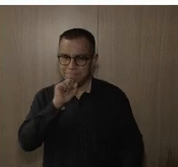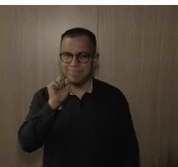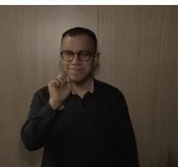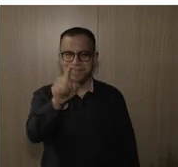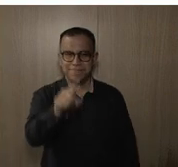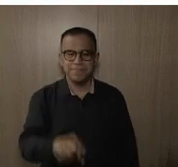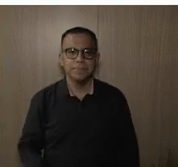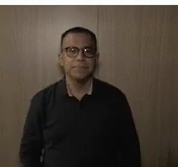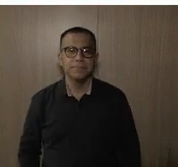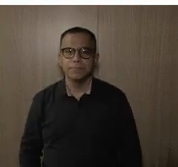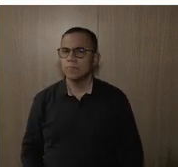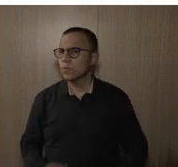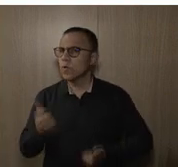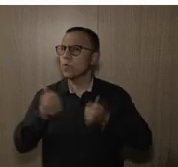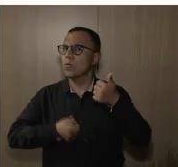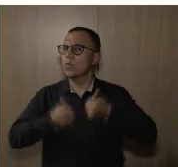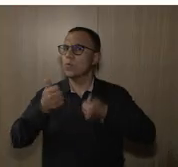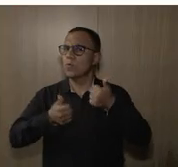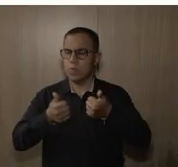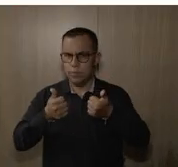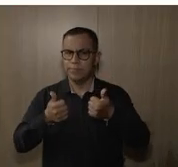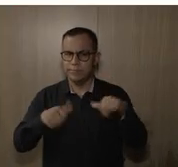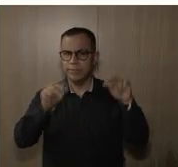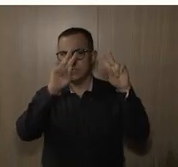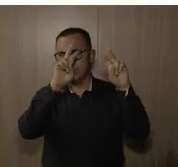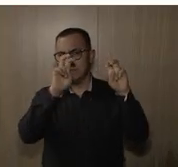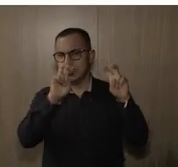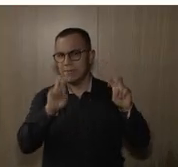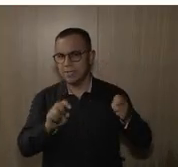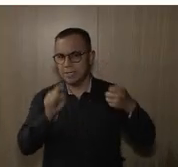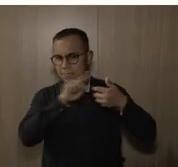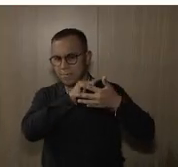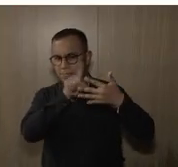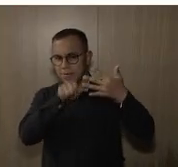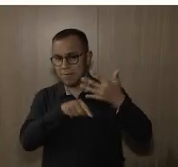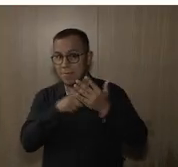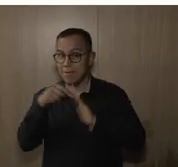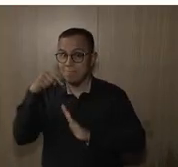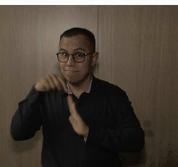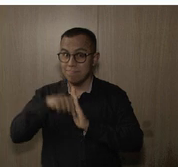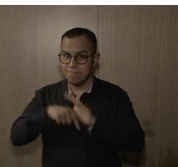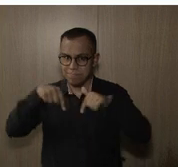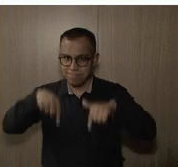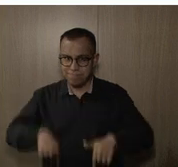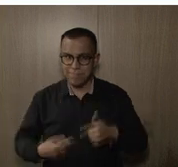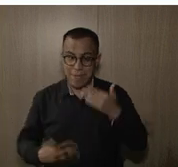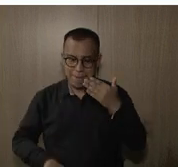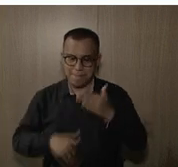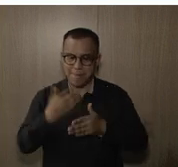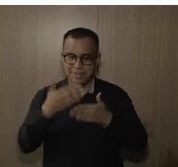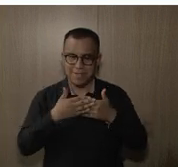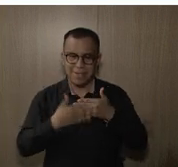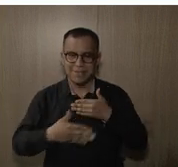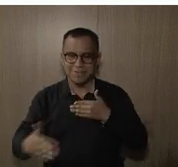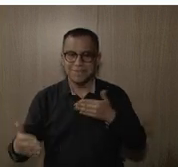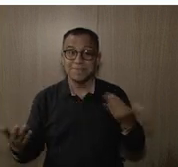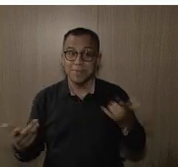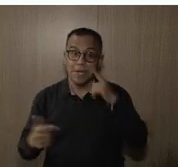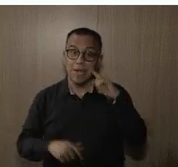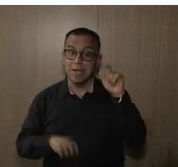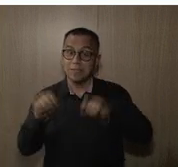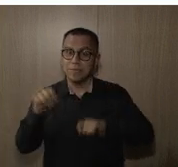pregunta. ¿Cuál de los siguientes temas le gustaría profundizar durante este lanzamiento? Las